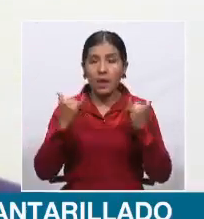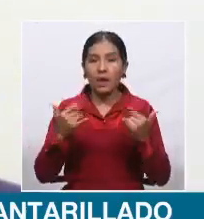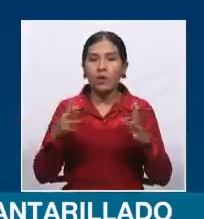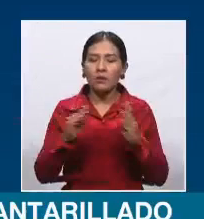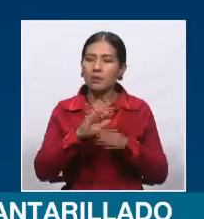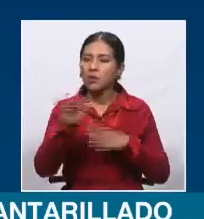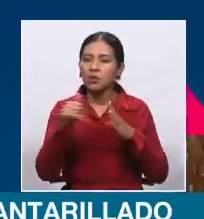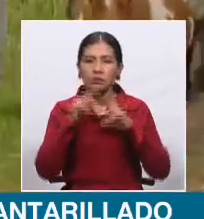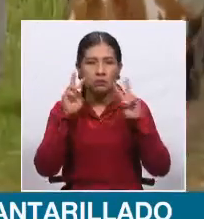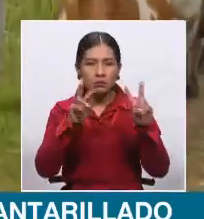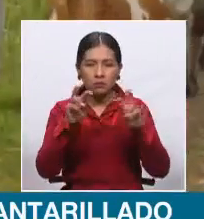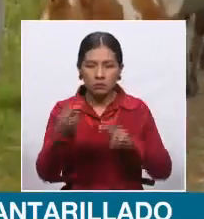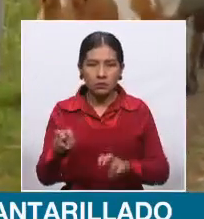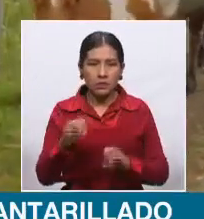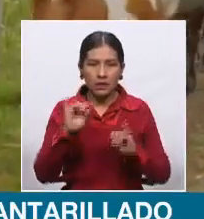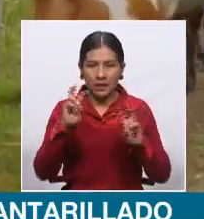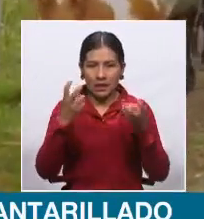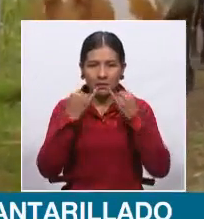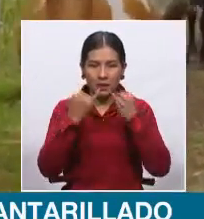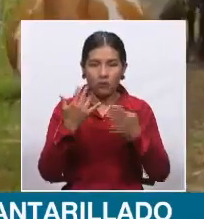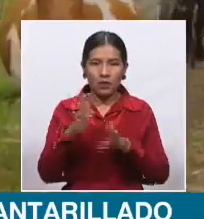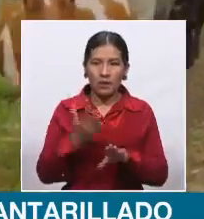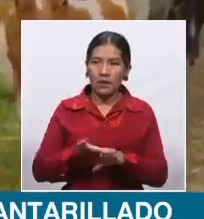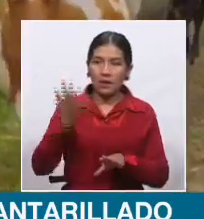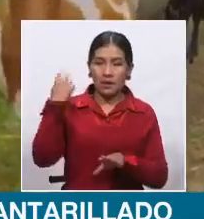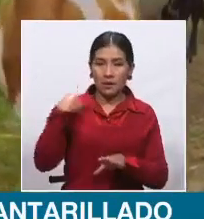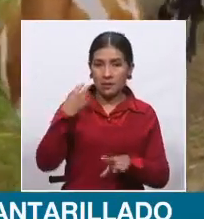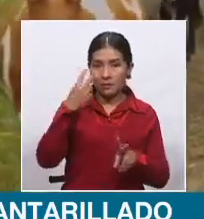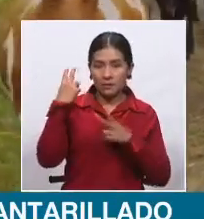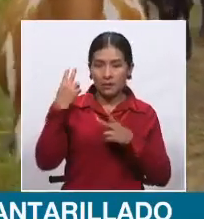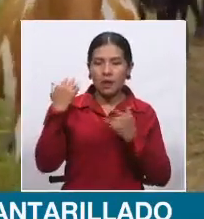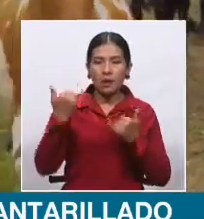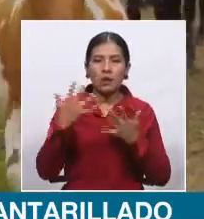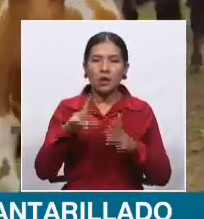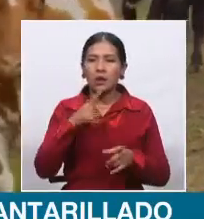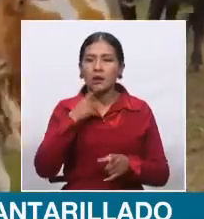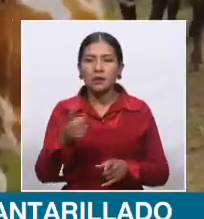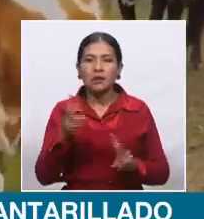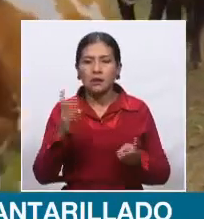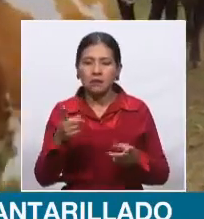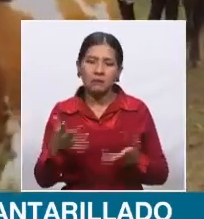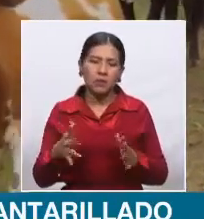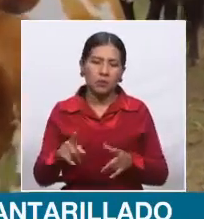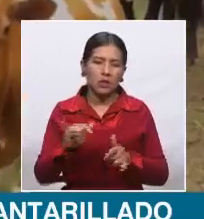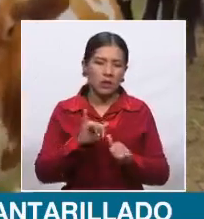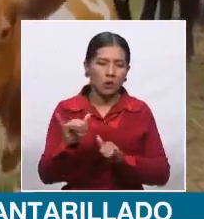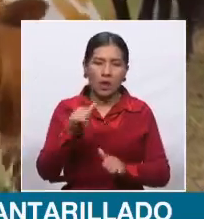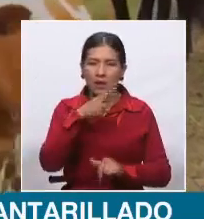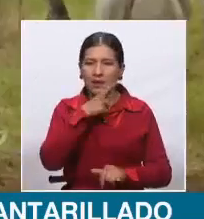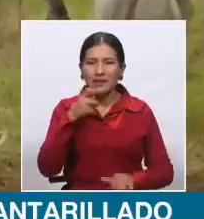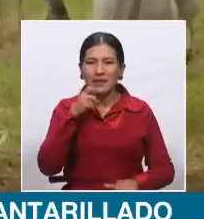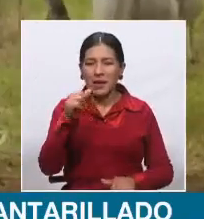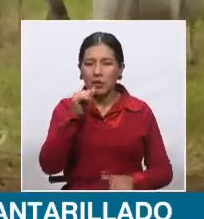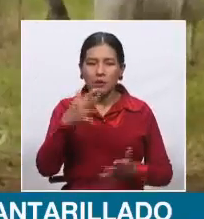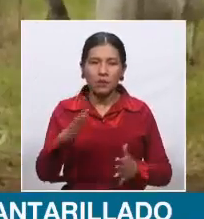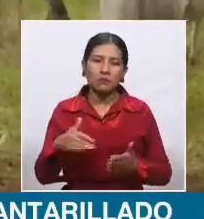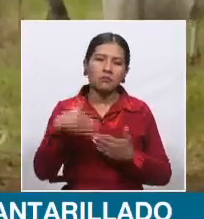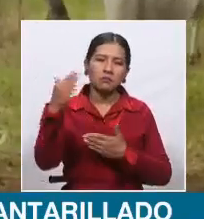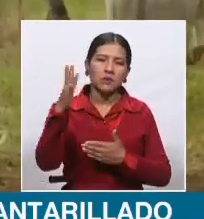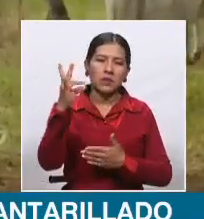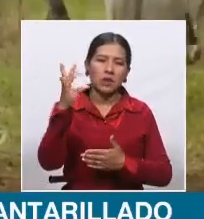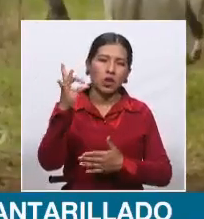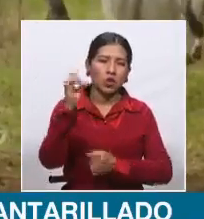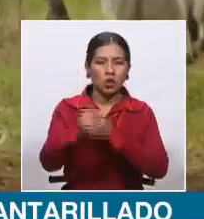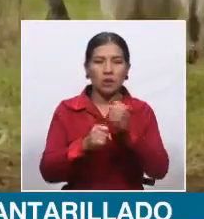los pronósticos que se tenían en su momento, se había estimado este retorno de aproximadamente unos 7 u